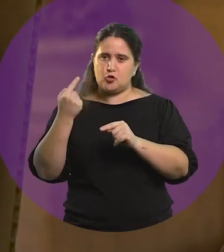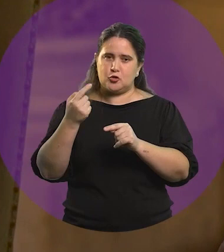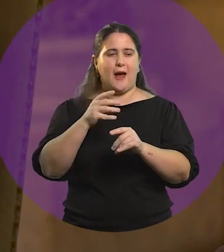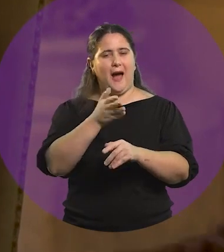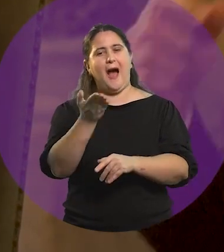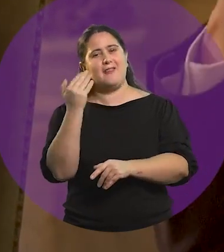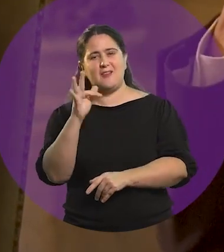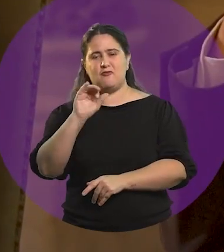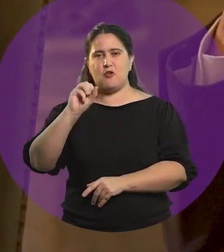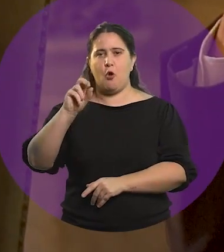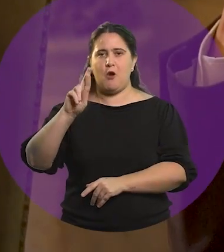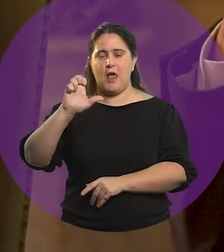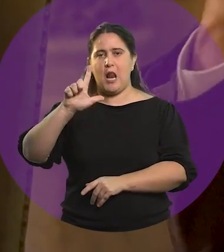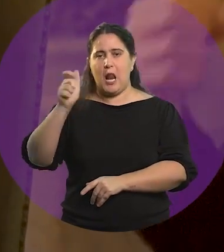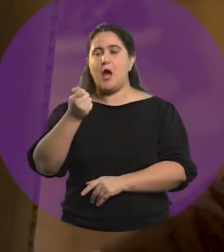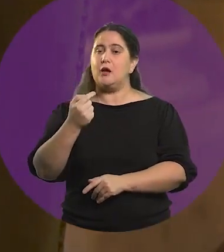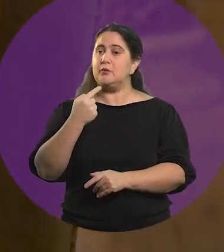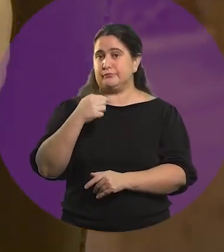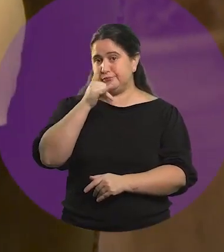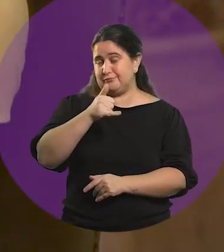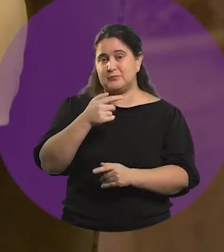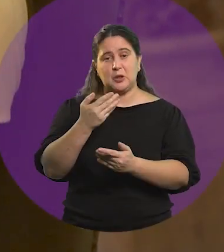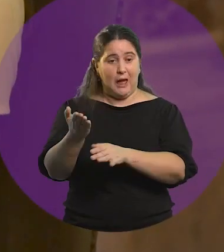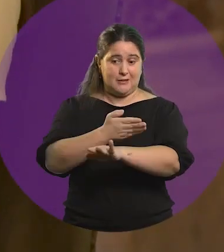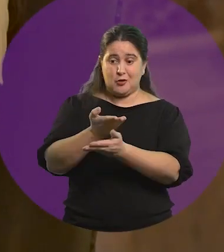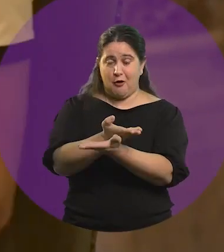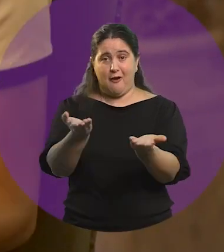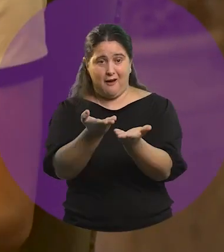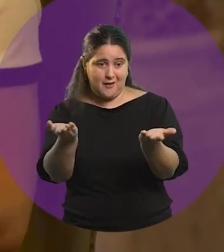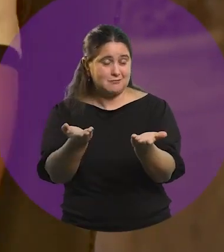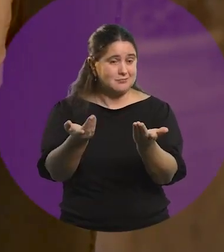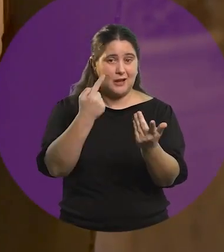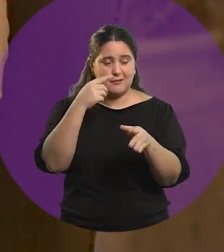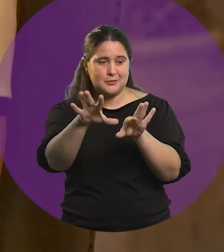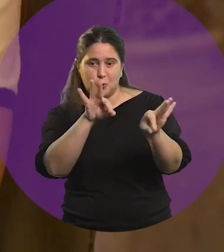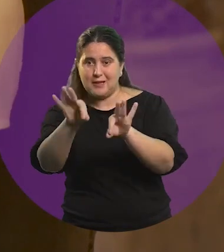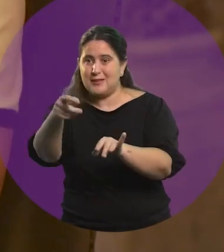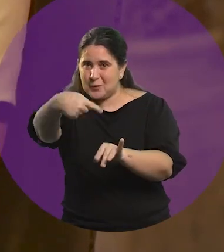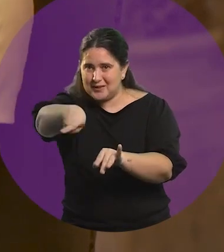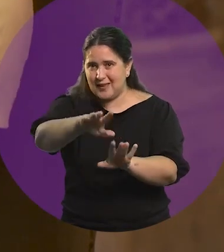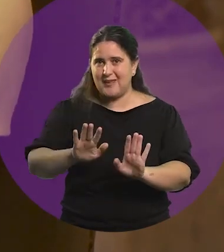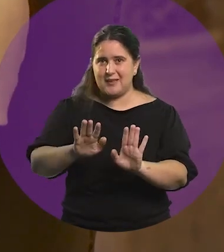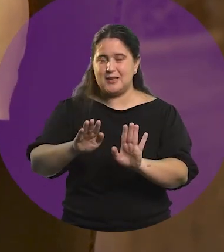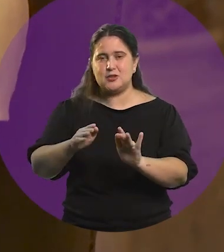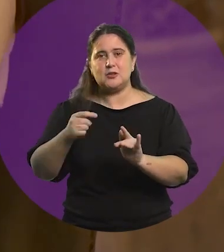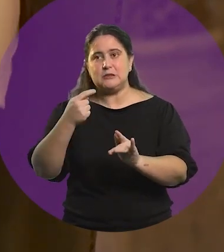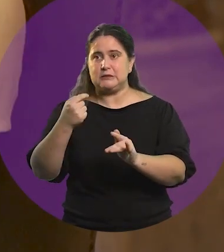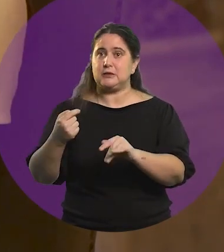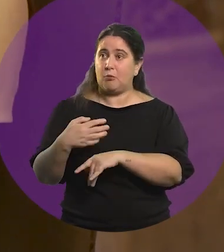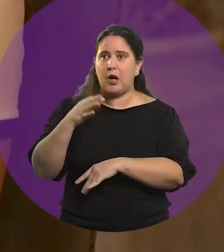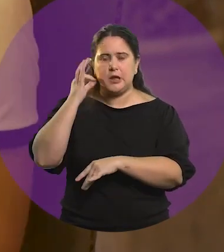lo que contaba Fiorella de Microbit. Al principio nosotros ofrecíamos y nos sorprendíamos, bueno, no puede ser, las niñas lo piden menos,